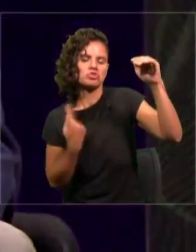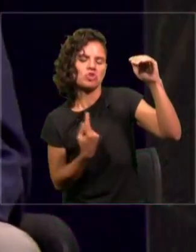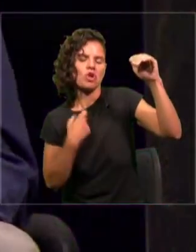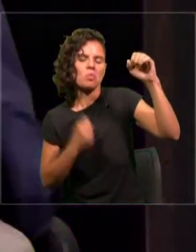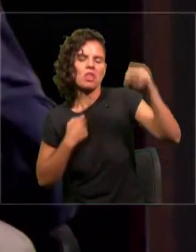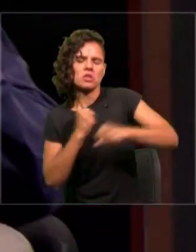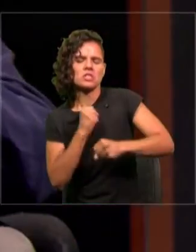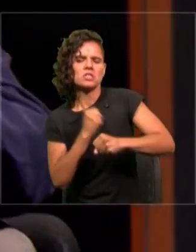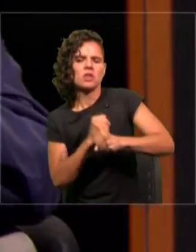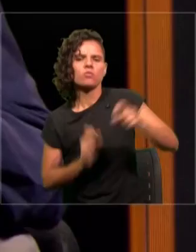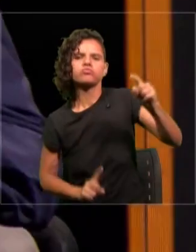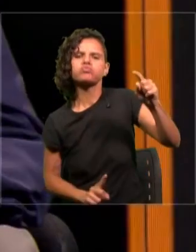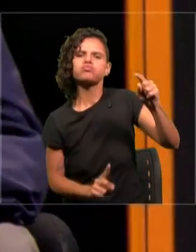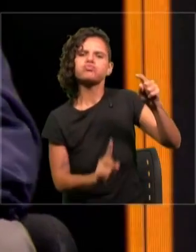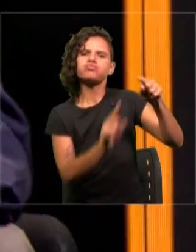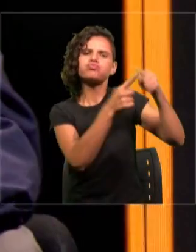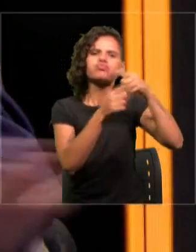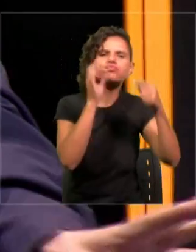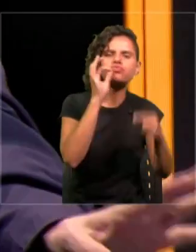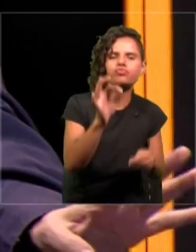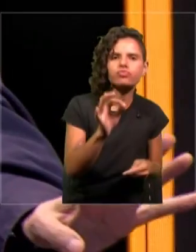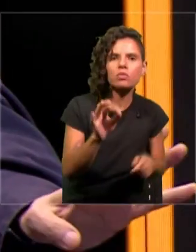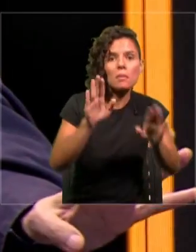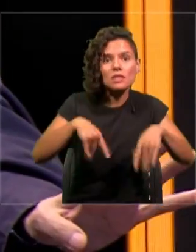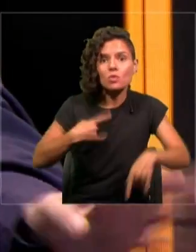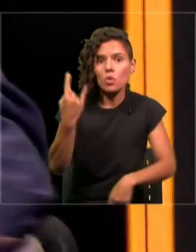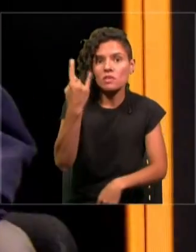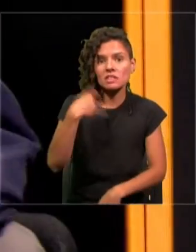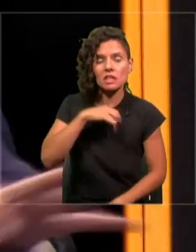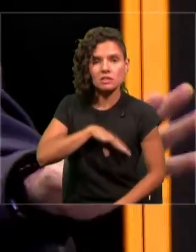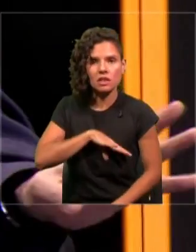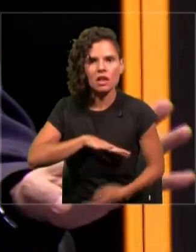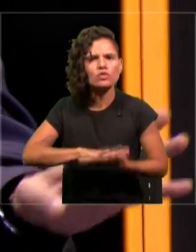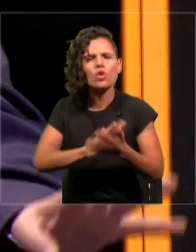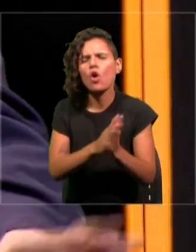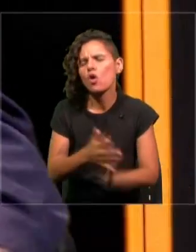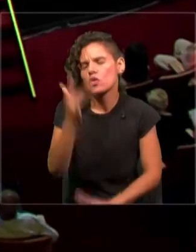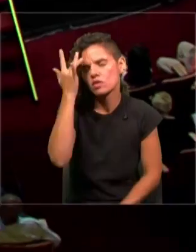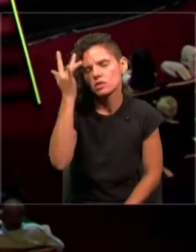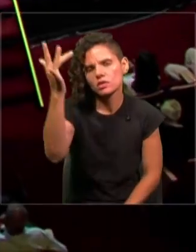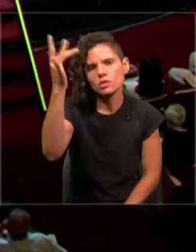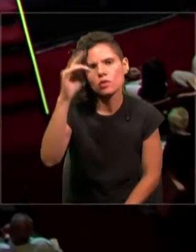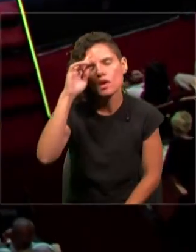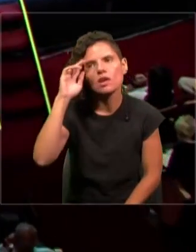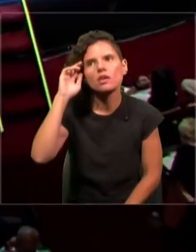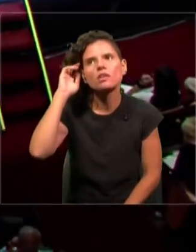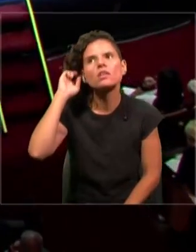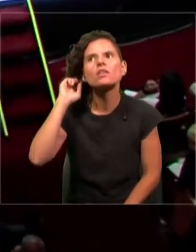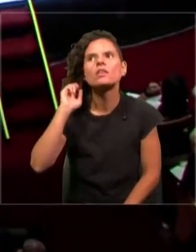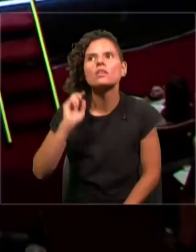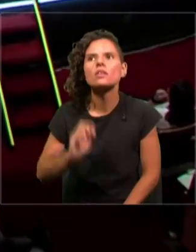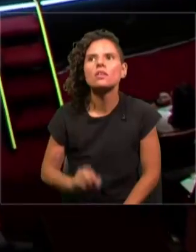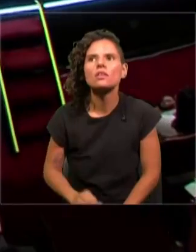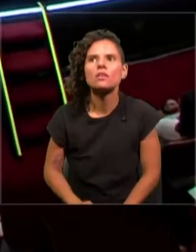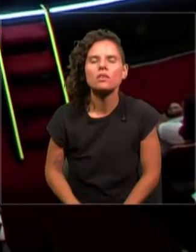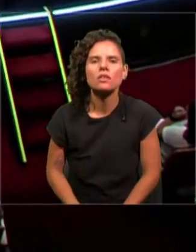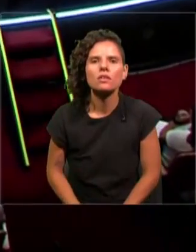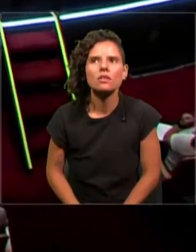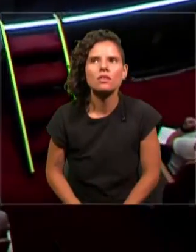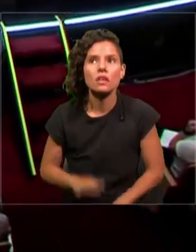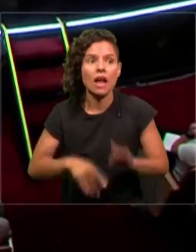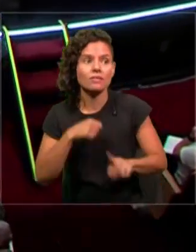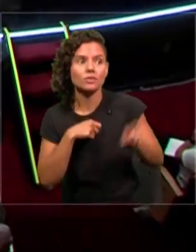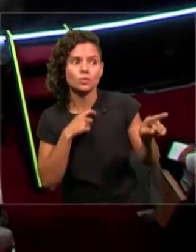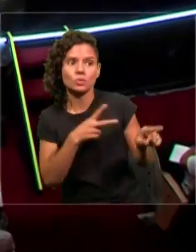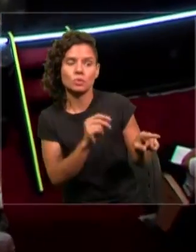Mía. Tal como en la Universidad de Chile hoy día, todos los intelectuales tal vez tú no, pero muchos, casi todos